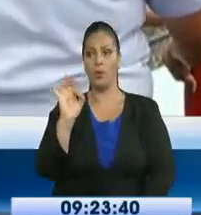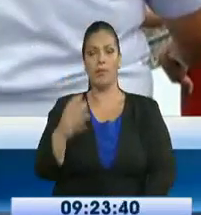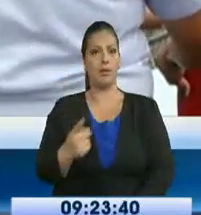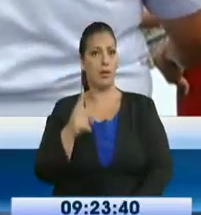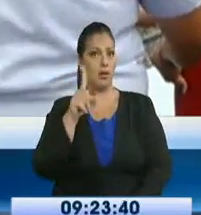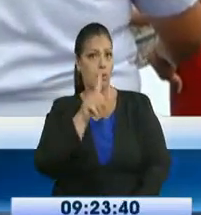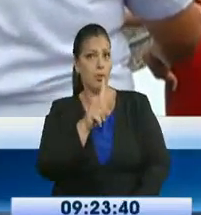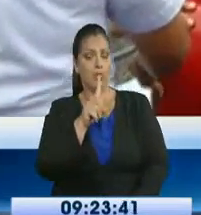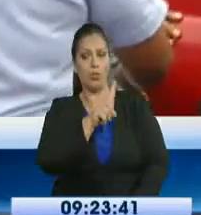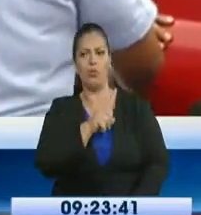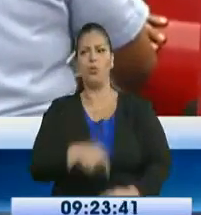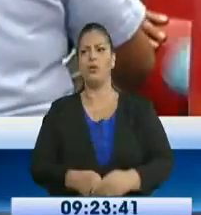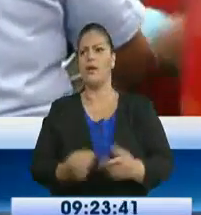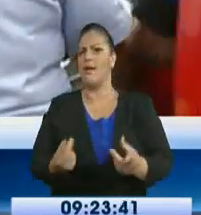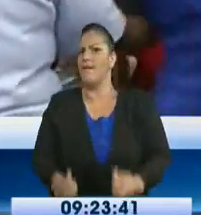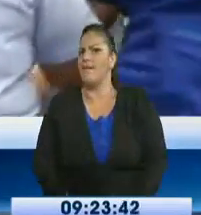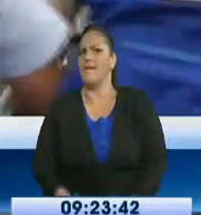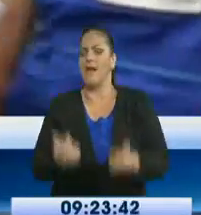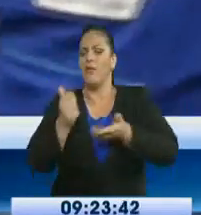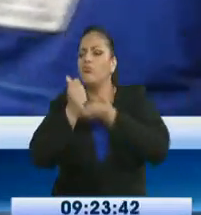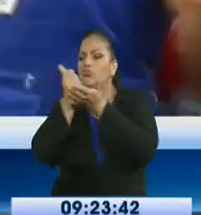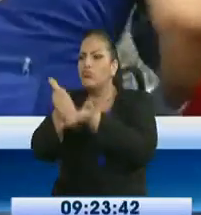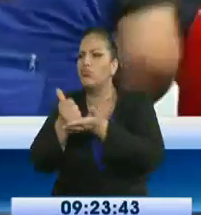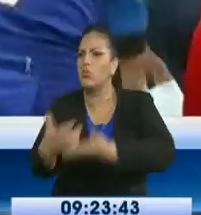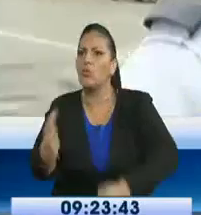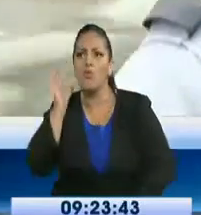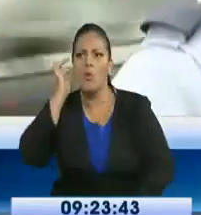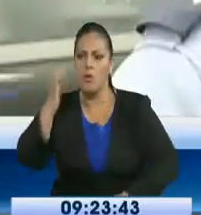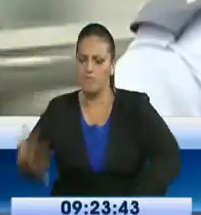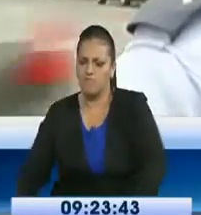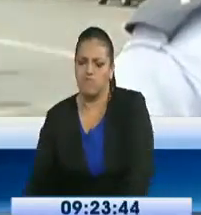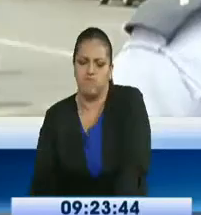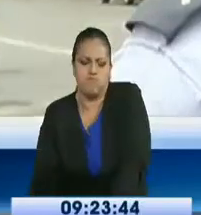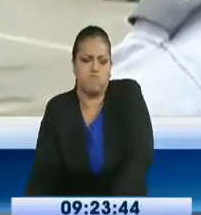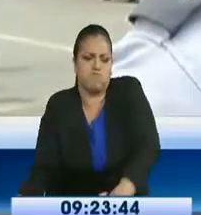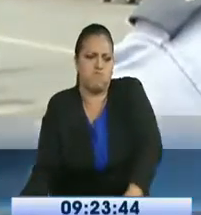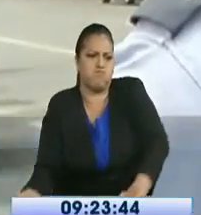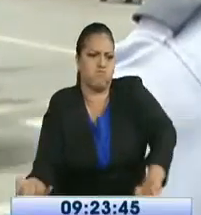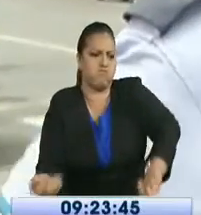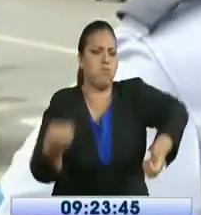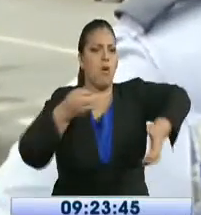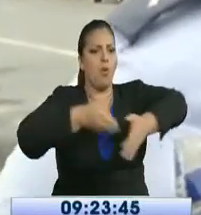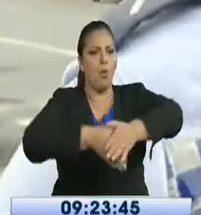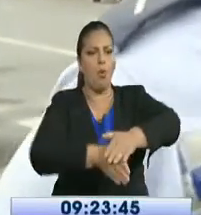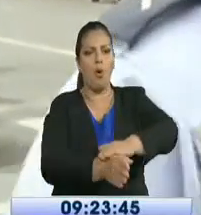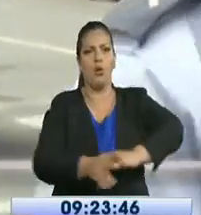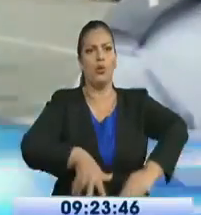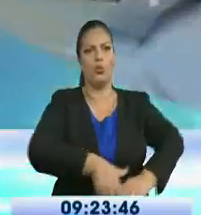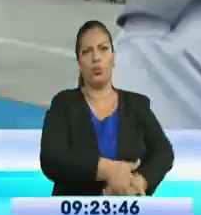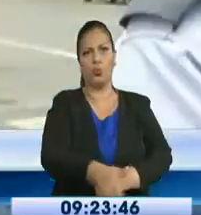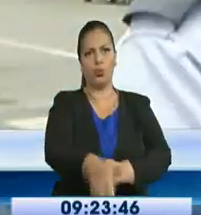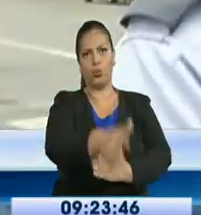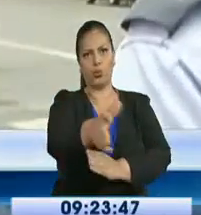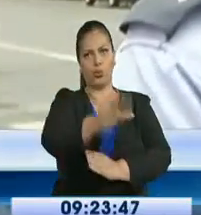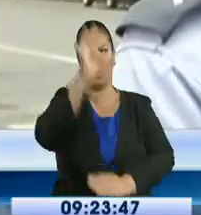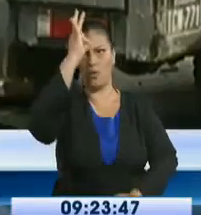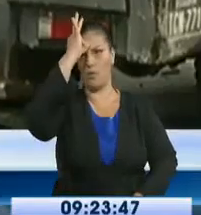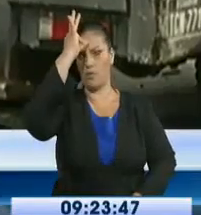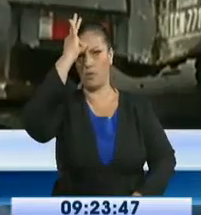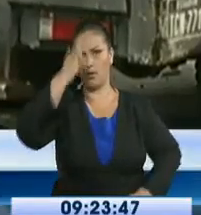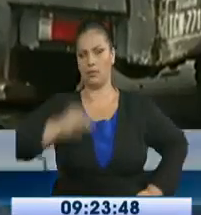a la paciente, quien fue trasladada hasta una casa de salud. Los señores quedan en calidad de aprehendido hasta que el juez y el fiscal determine quién tuvo la